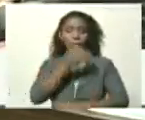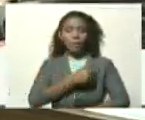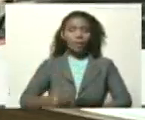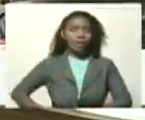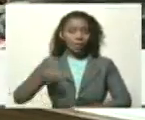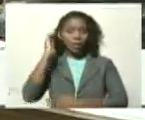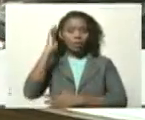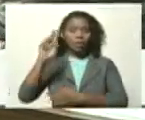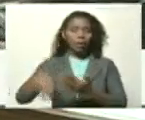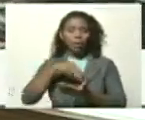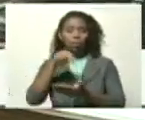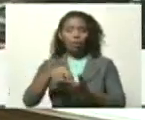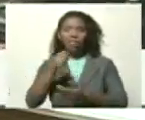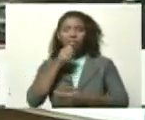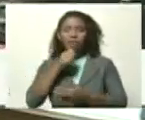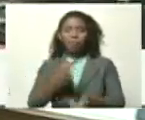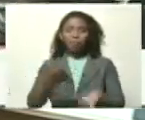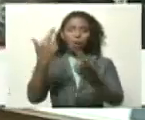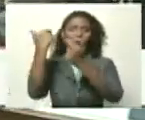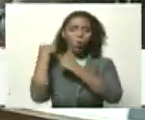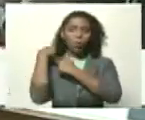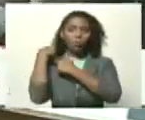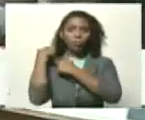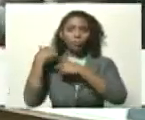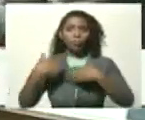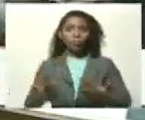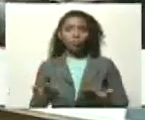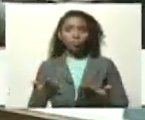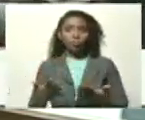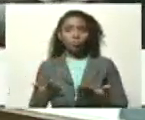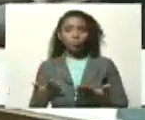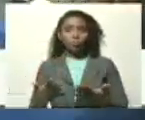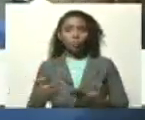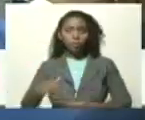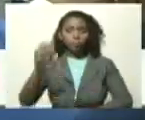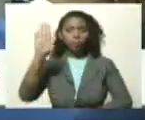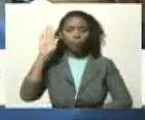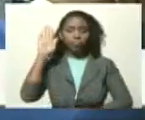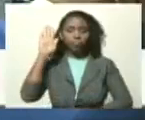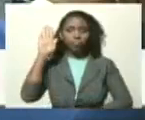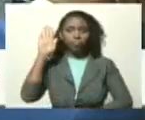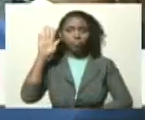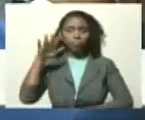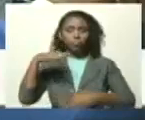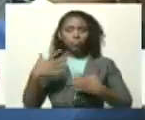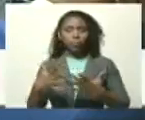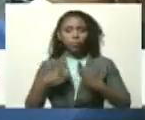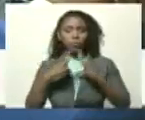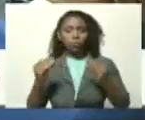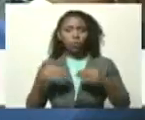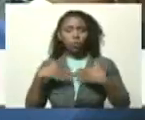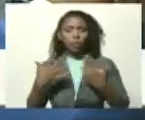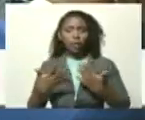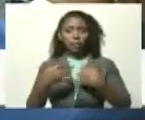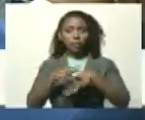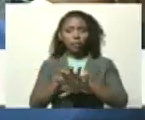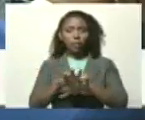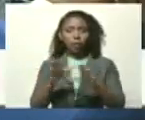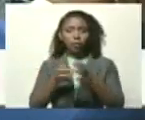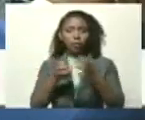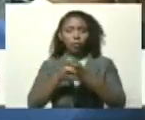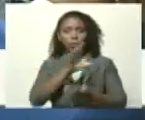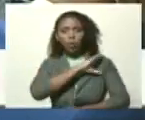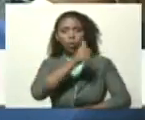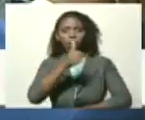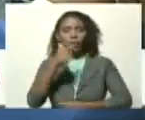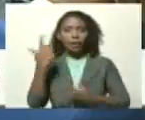Parlamento venezolano, quien se encargará de dar juramento a todos los que integran la Junta